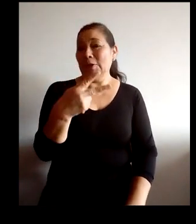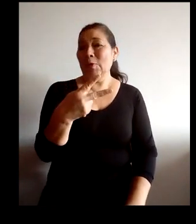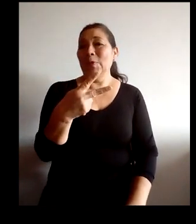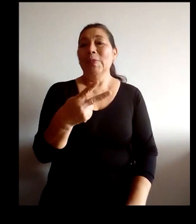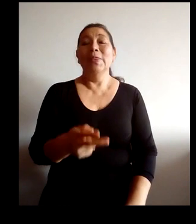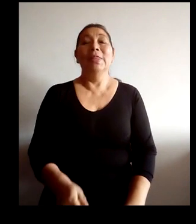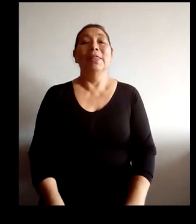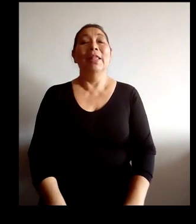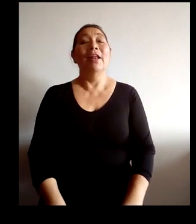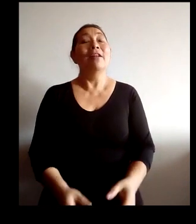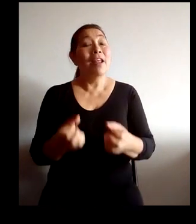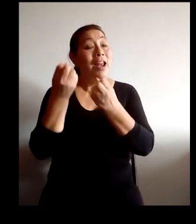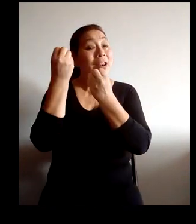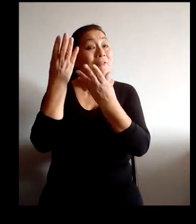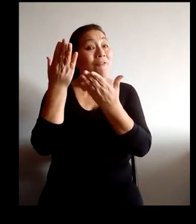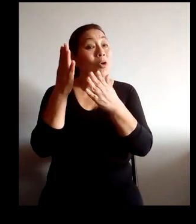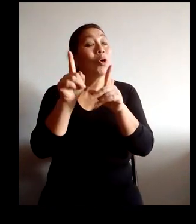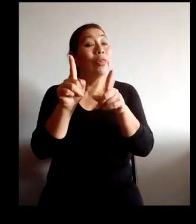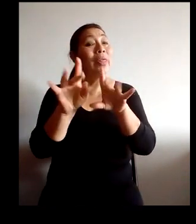en el expediente